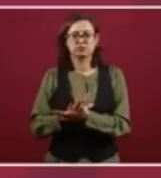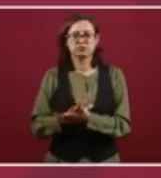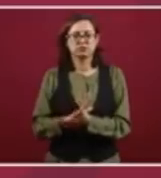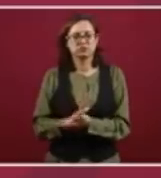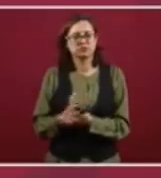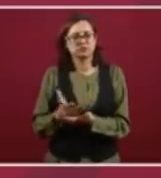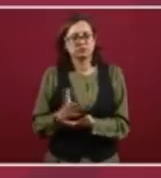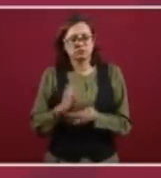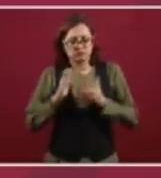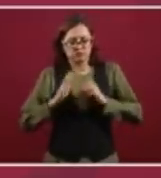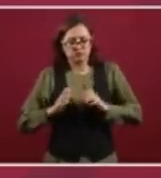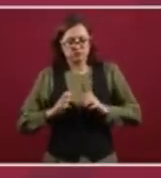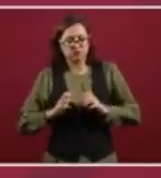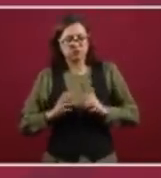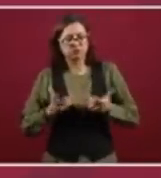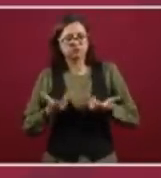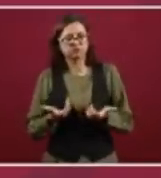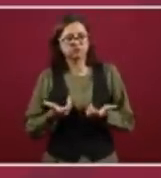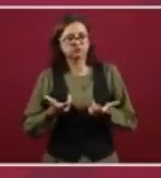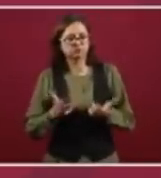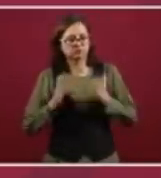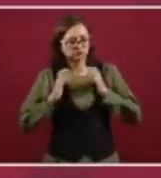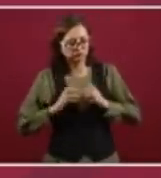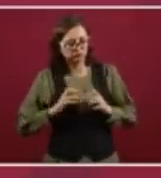rehenes hasta muertos.